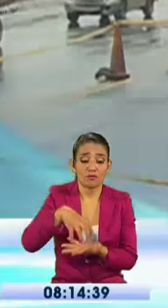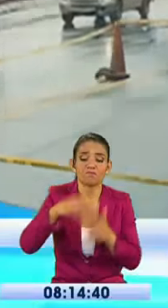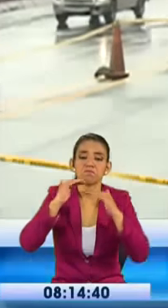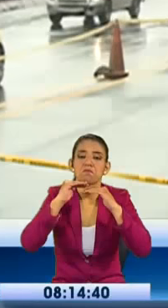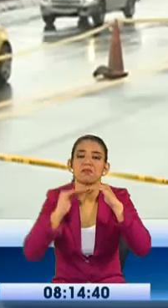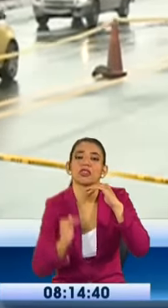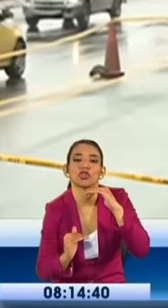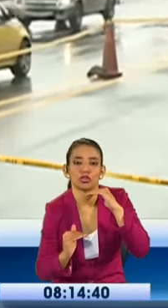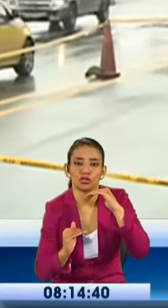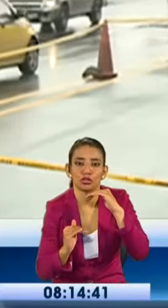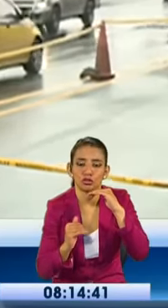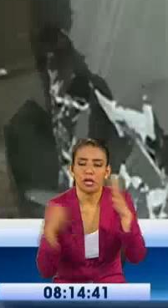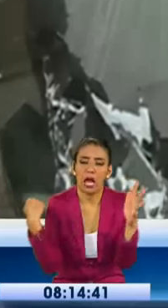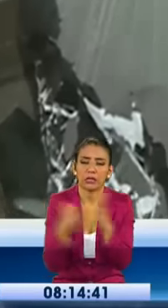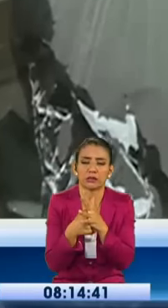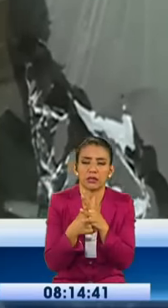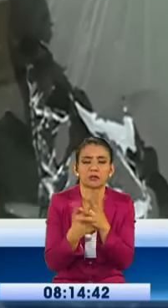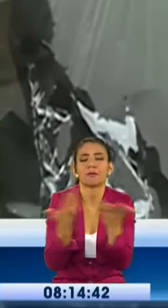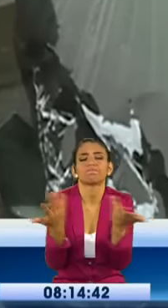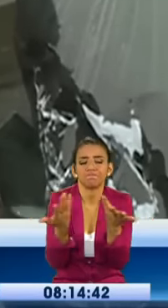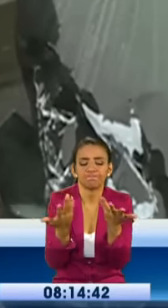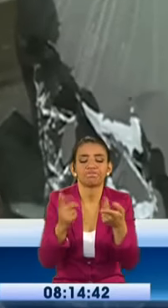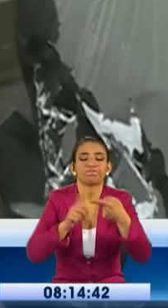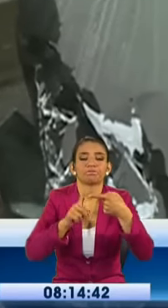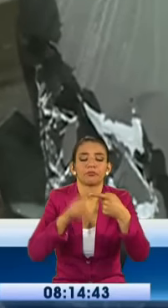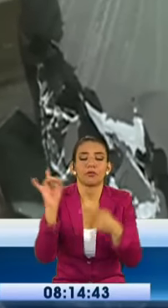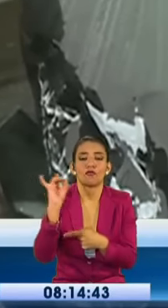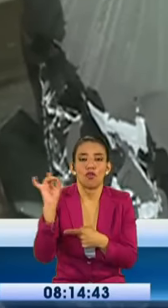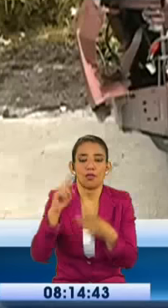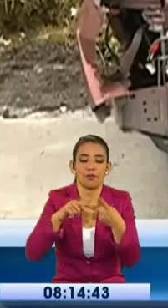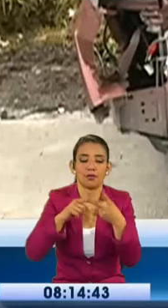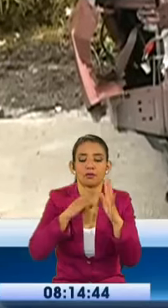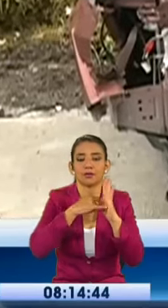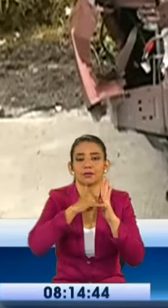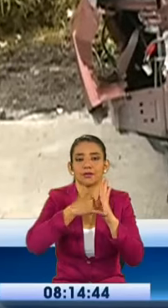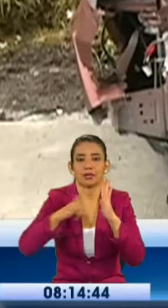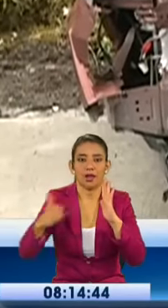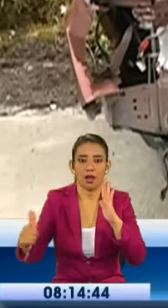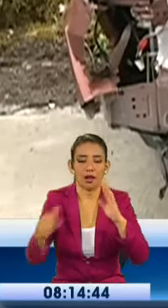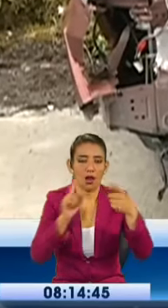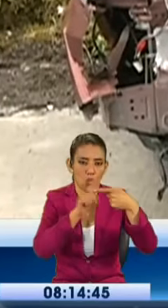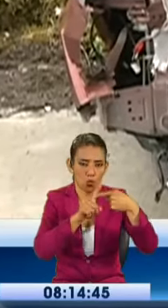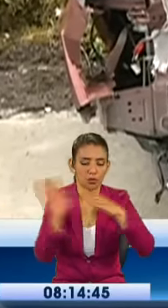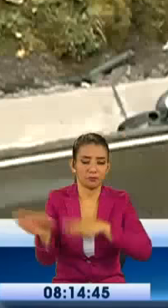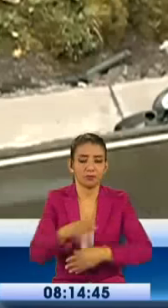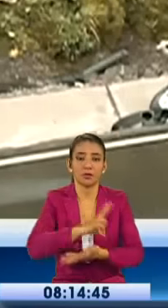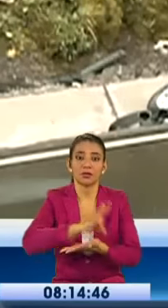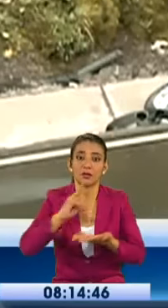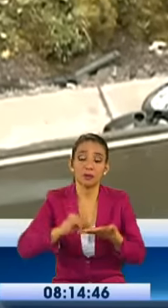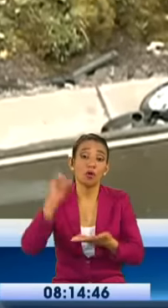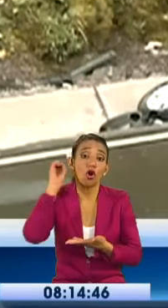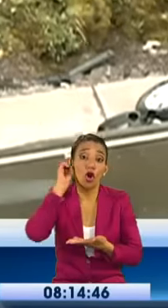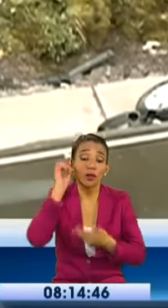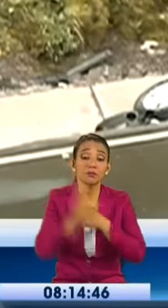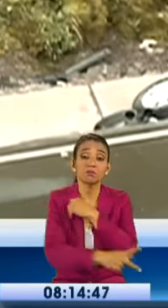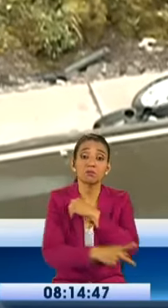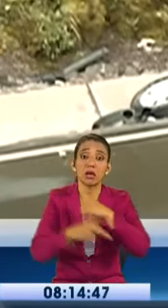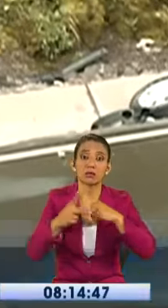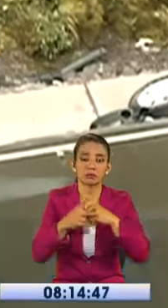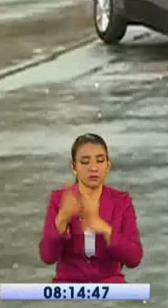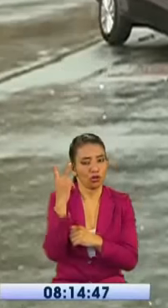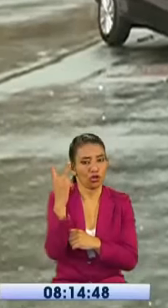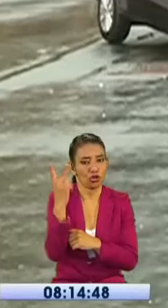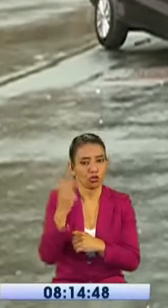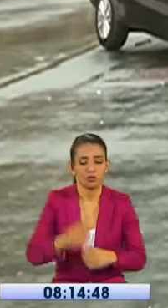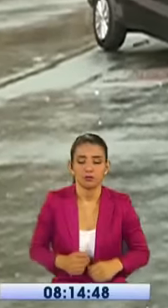de percances de tránsito se registraron fueron Bolívar y Santa Elena con 1, Napo, Orellana y Pastaza con 2. En Quito informó